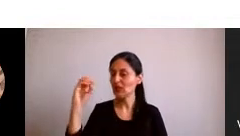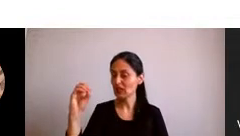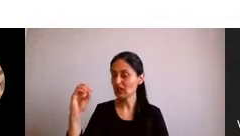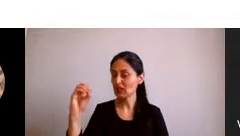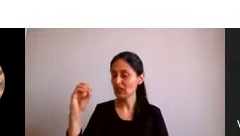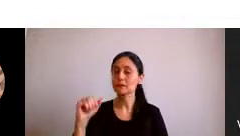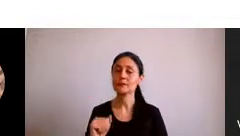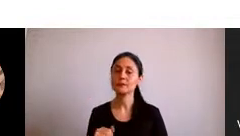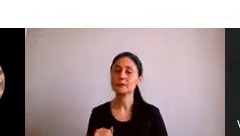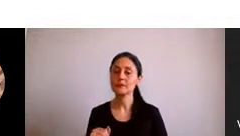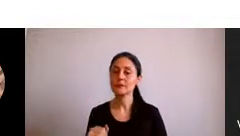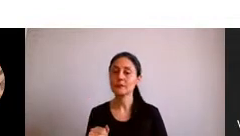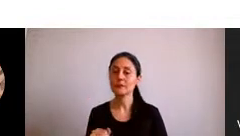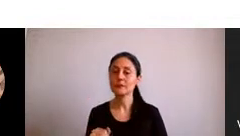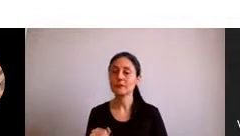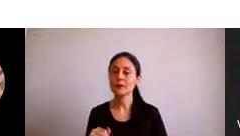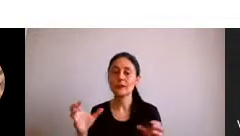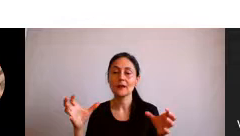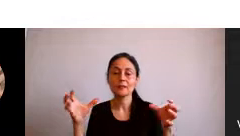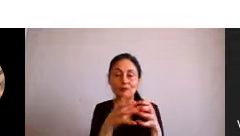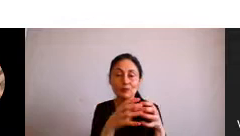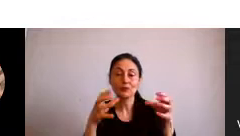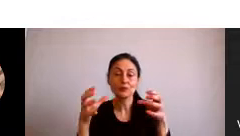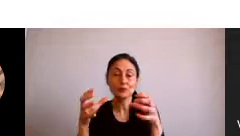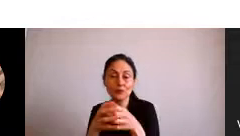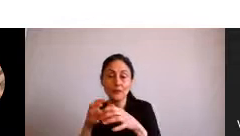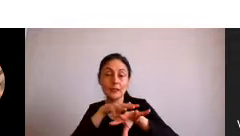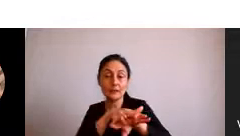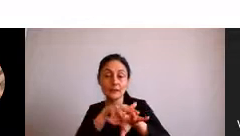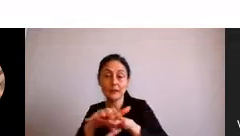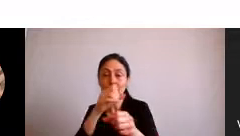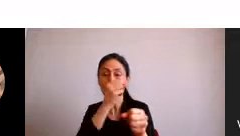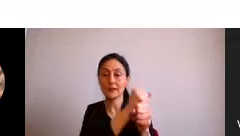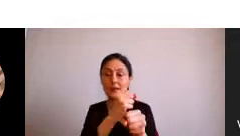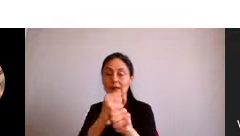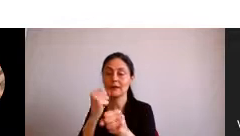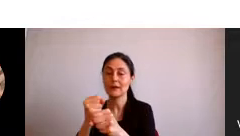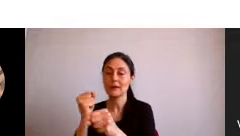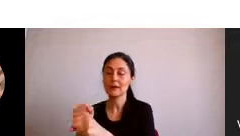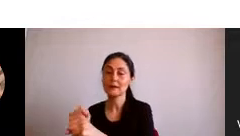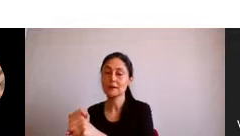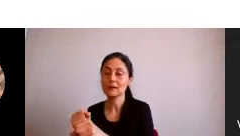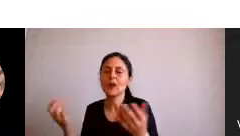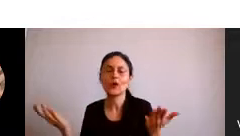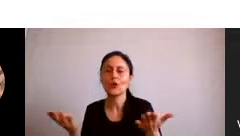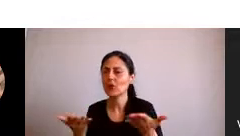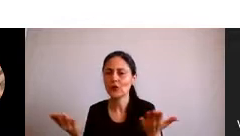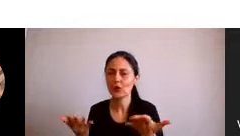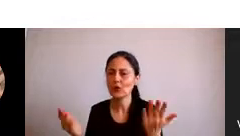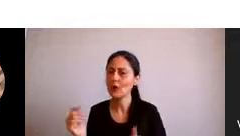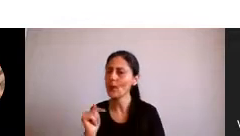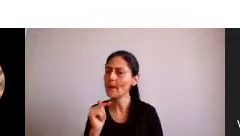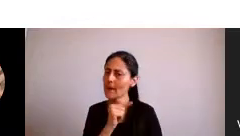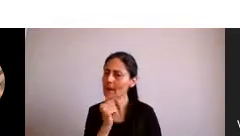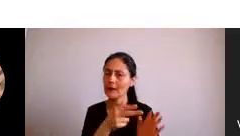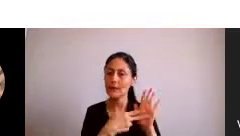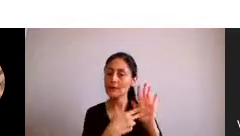se compartía el trabajo, como por ejemplo con el fonoaudiólogo, como decía recién Evelyn, o con el kinesiólogo en algún caso, como ese trabajo en equipo.